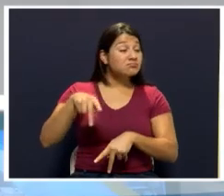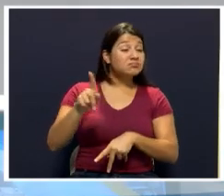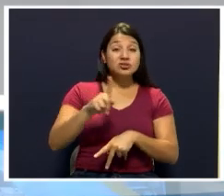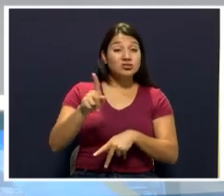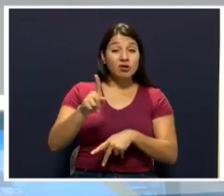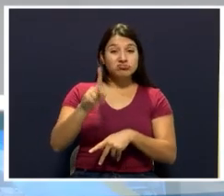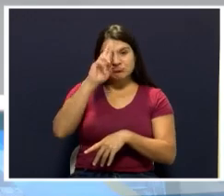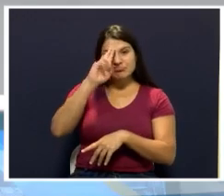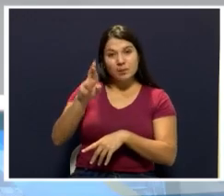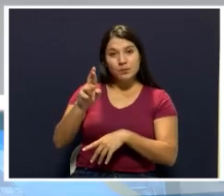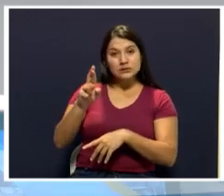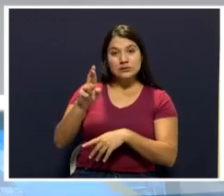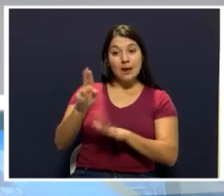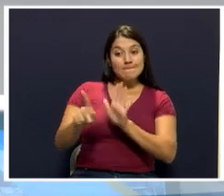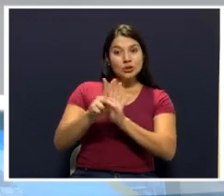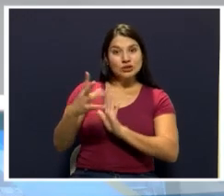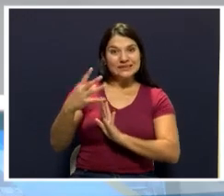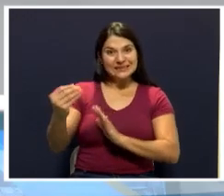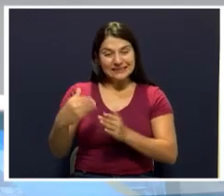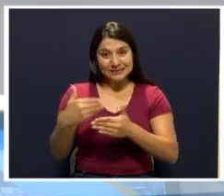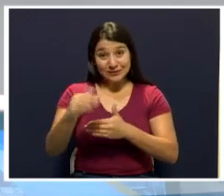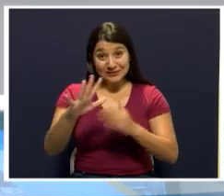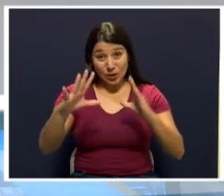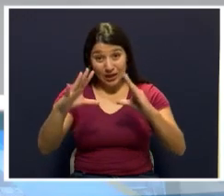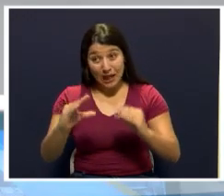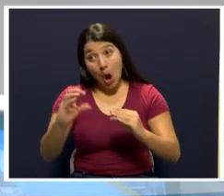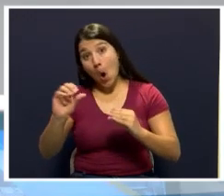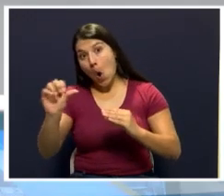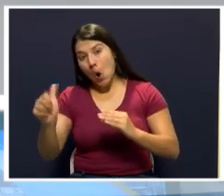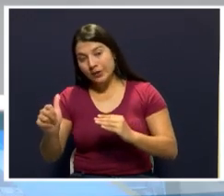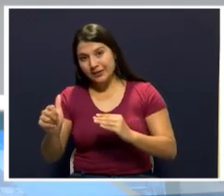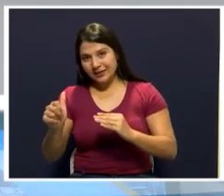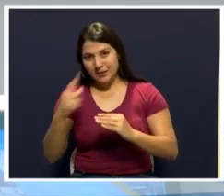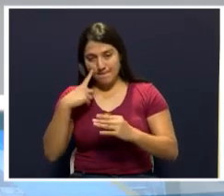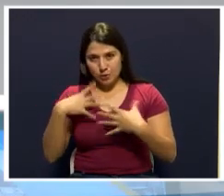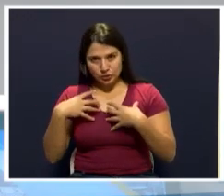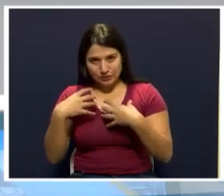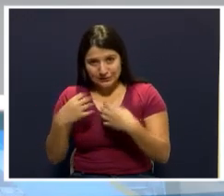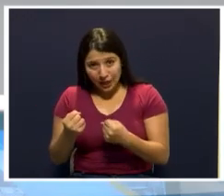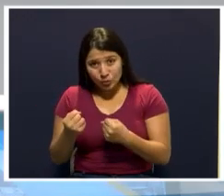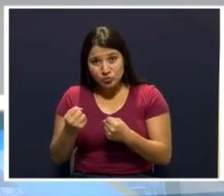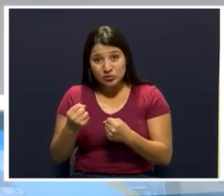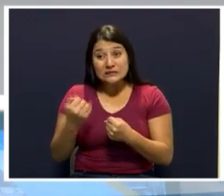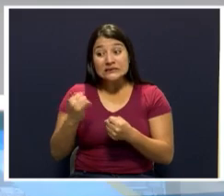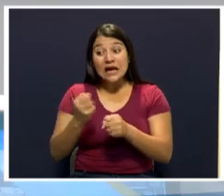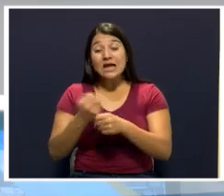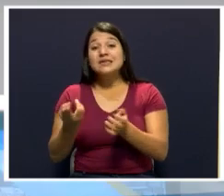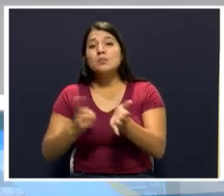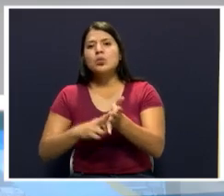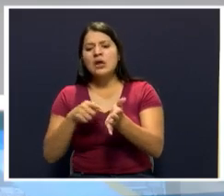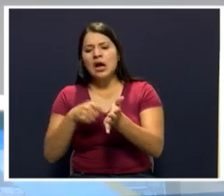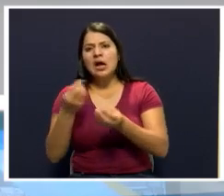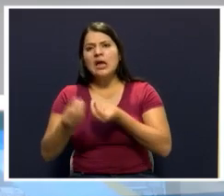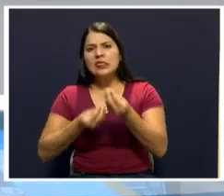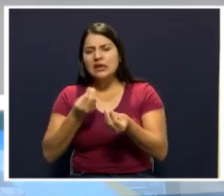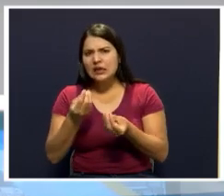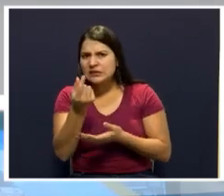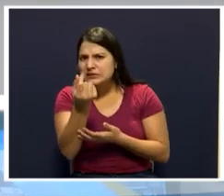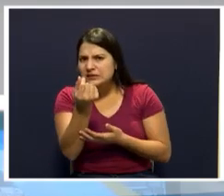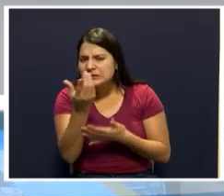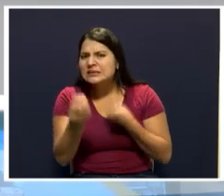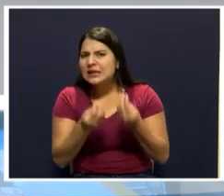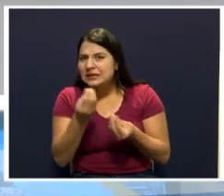vehicular sanitaria será destinado a ayudar a las personas afectadas por el COVID-19. Solo entre el